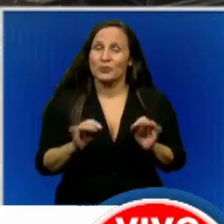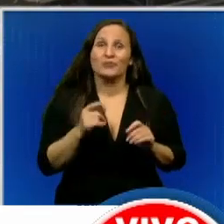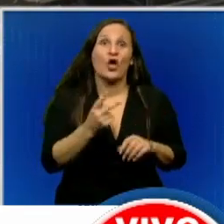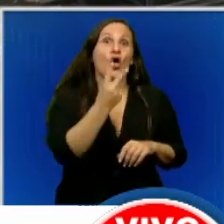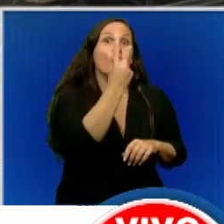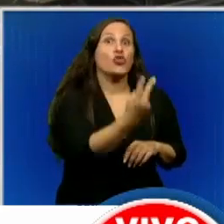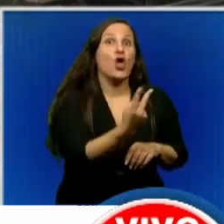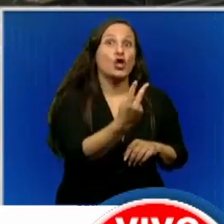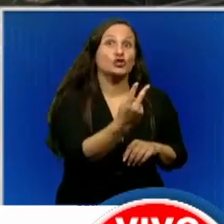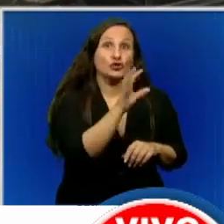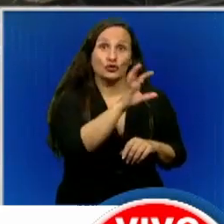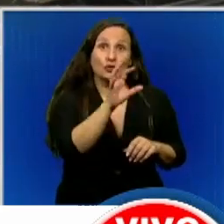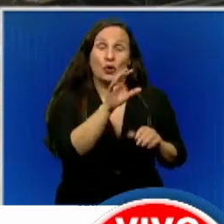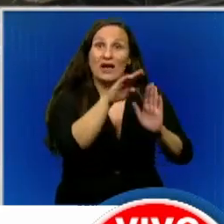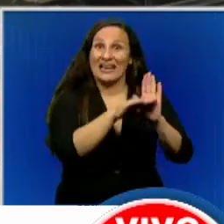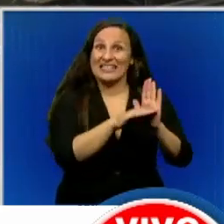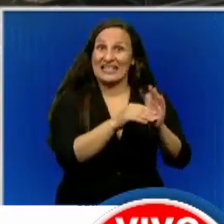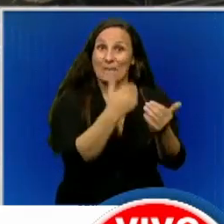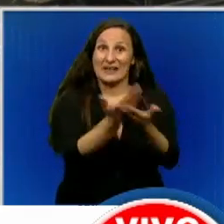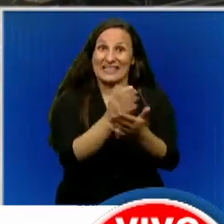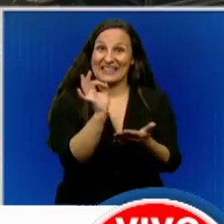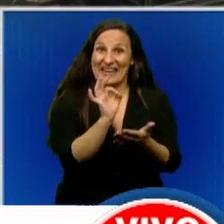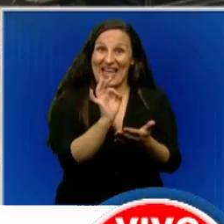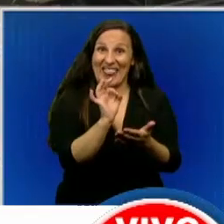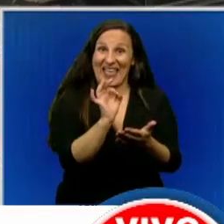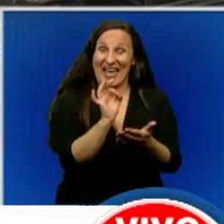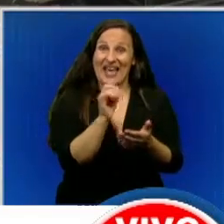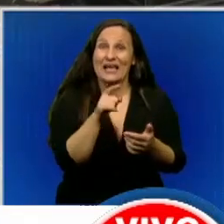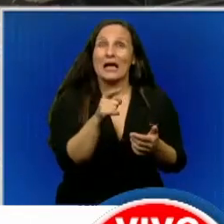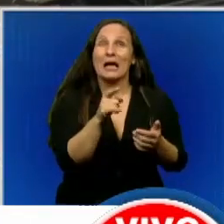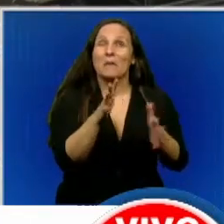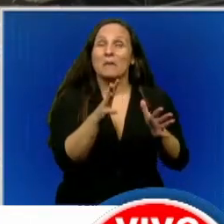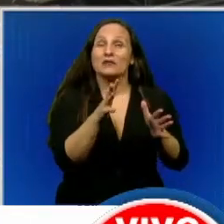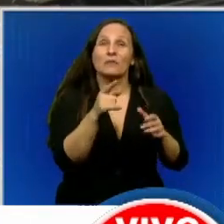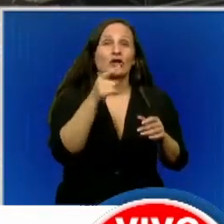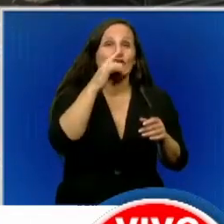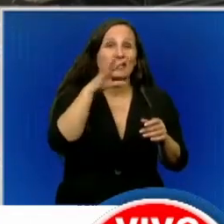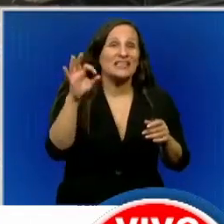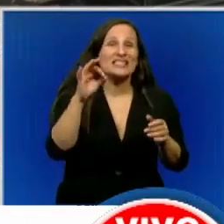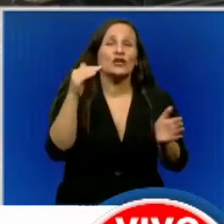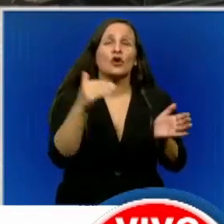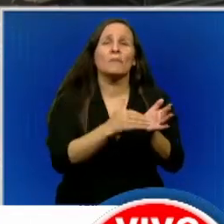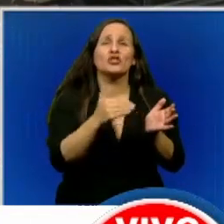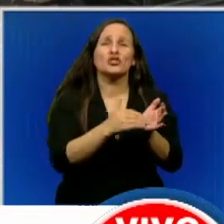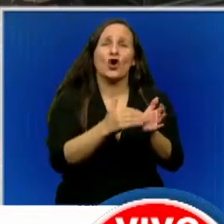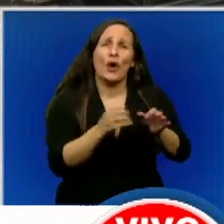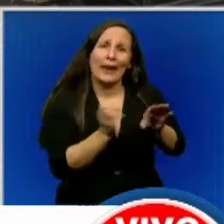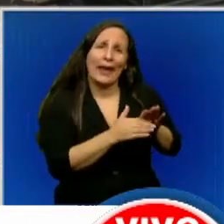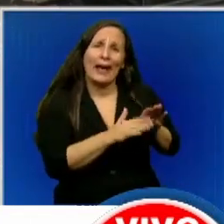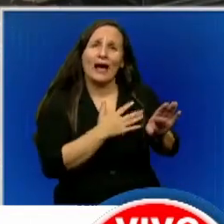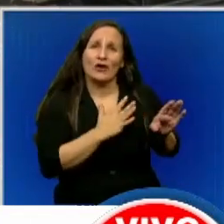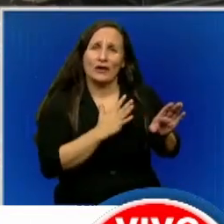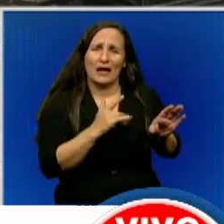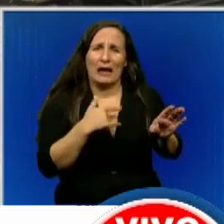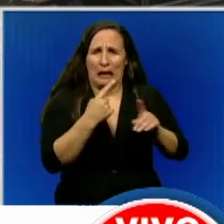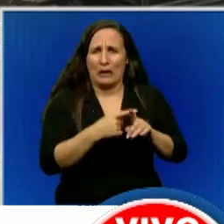partidos provinciales no presenten listas, nos ahorramos 700 millones. Calculemos el resto, hoy se lo vamos a